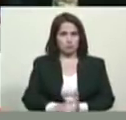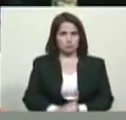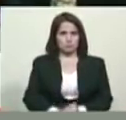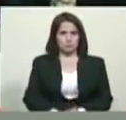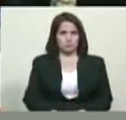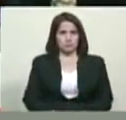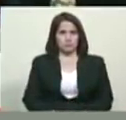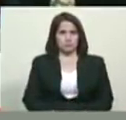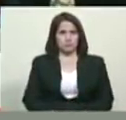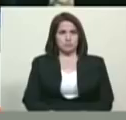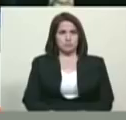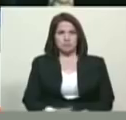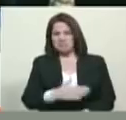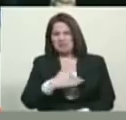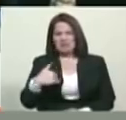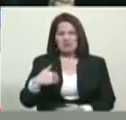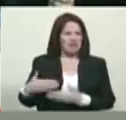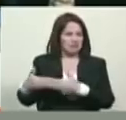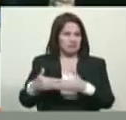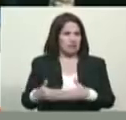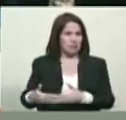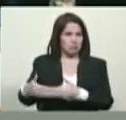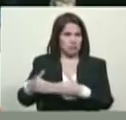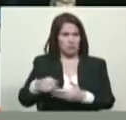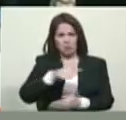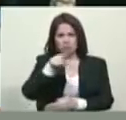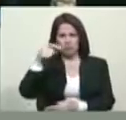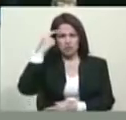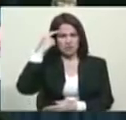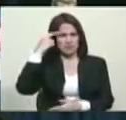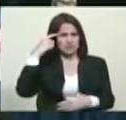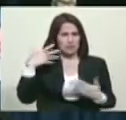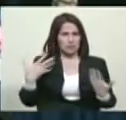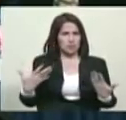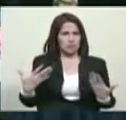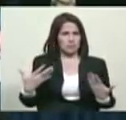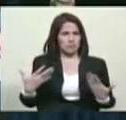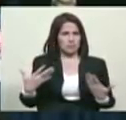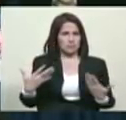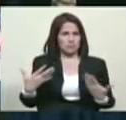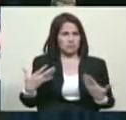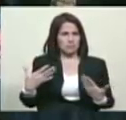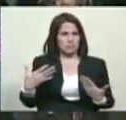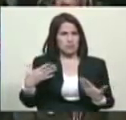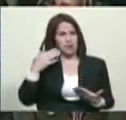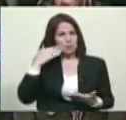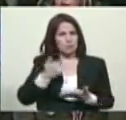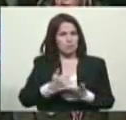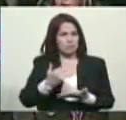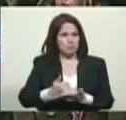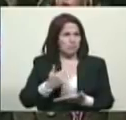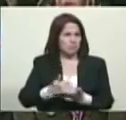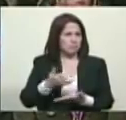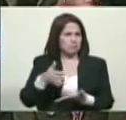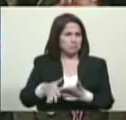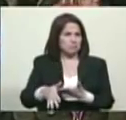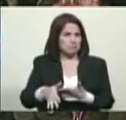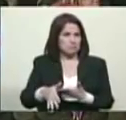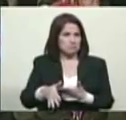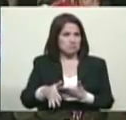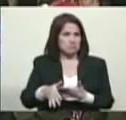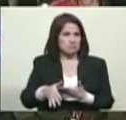¿Qué quiere Estados Unidos? Saben ustedes, pero sobre todo un mensaje a las nuevas generaciones. Con